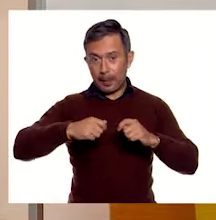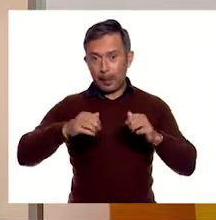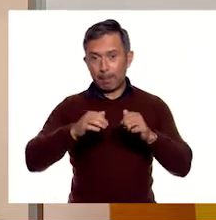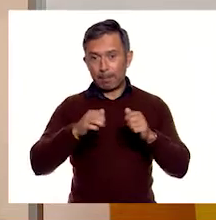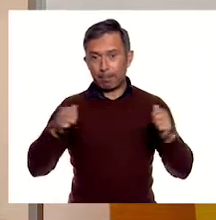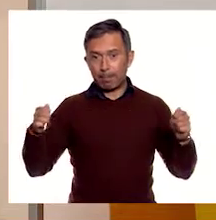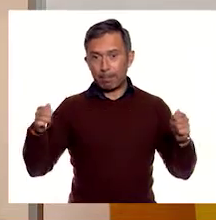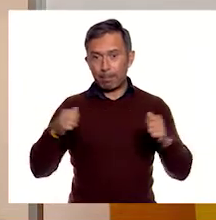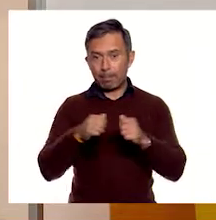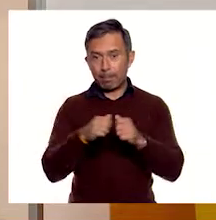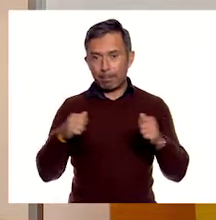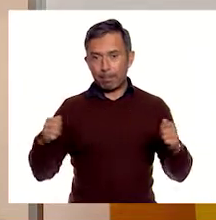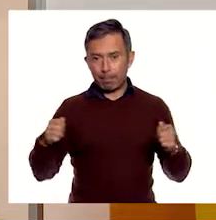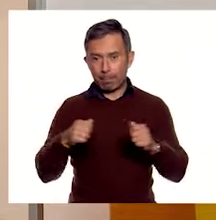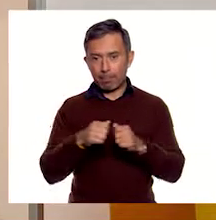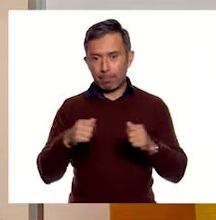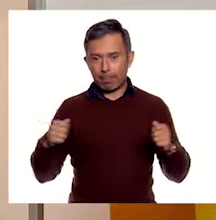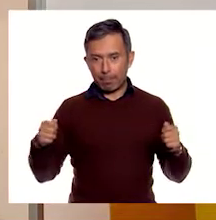para que gire